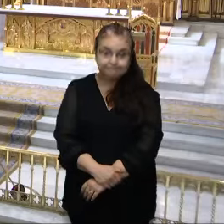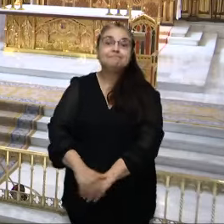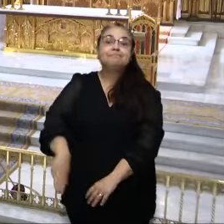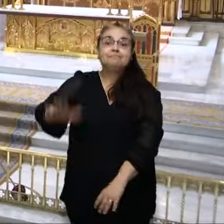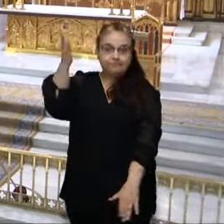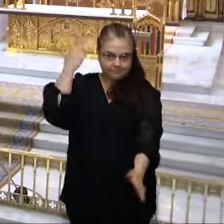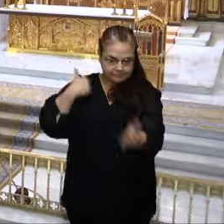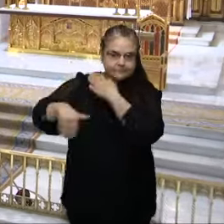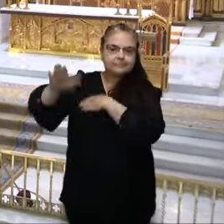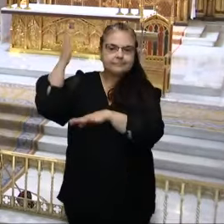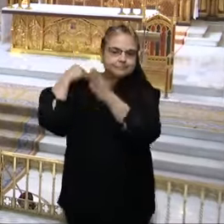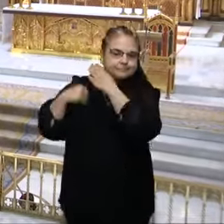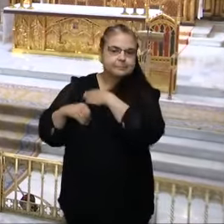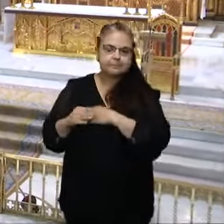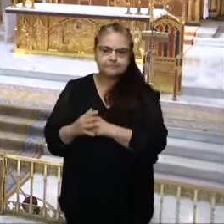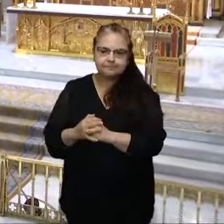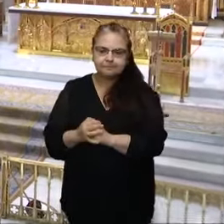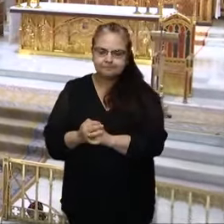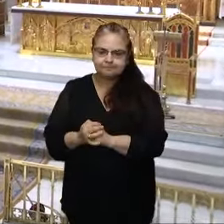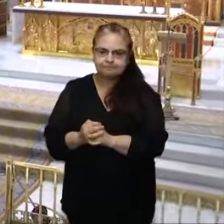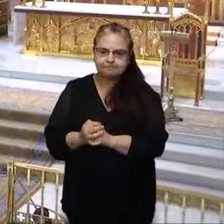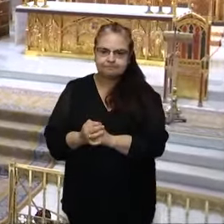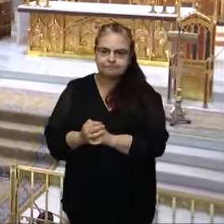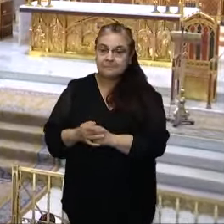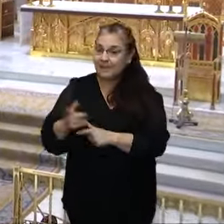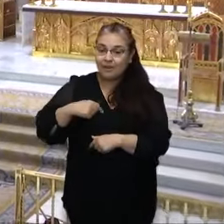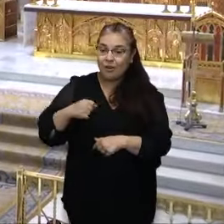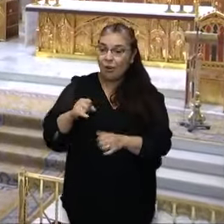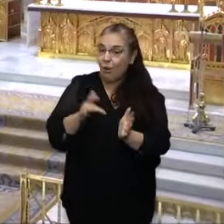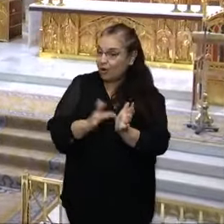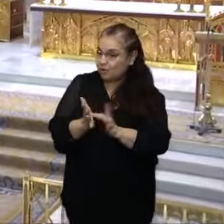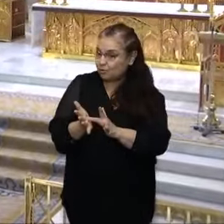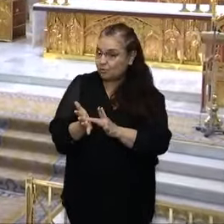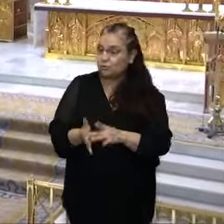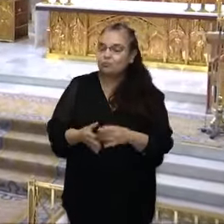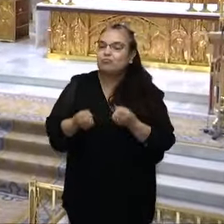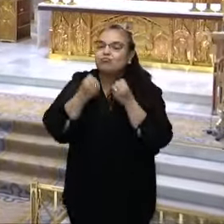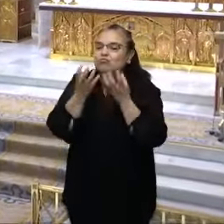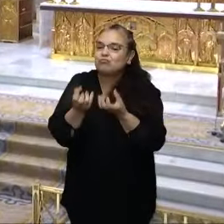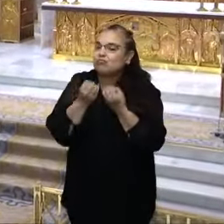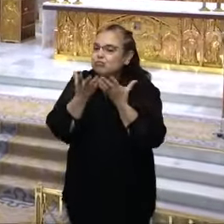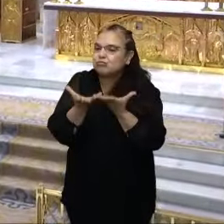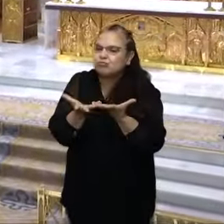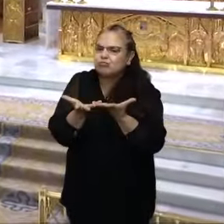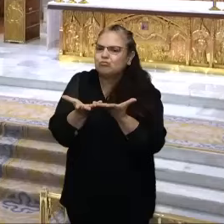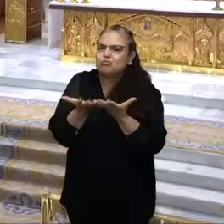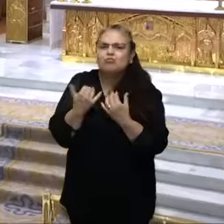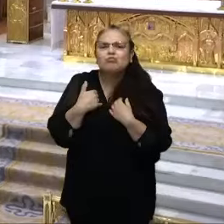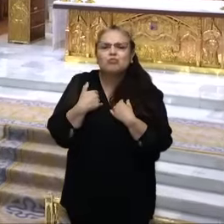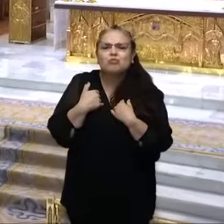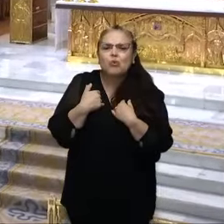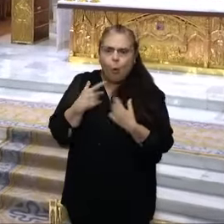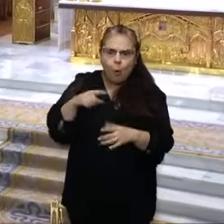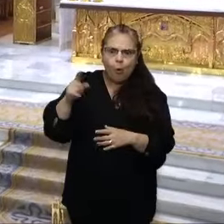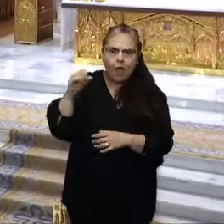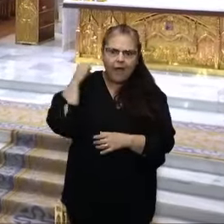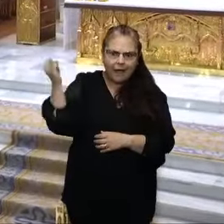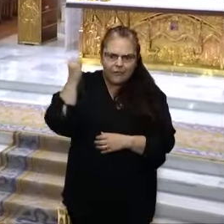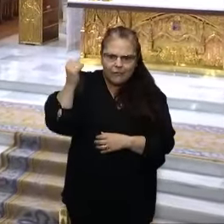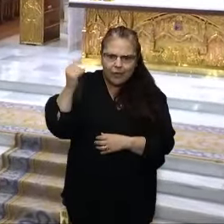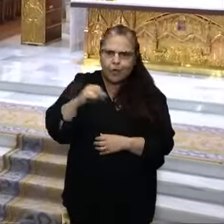En aquel tiempo, mientras Jesús hablaba, se acercó un jefe de los